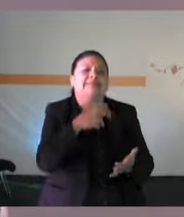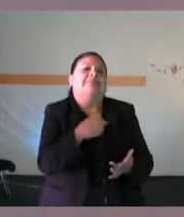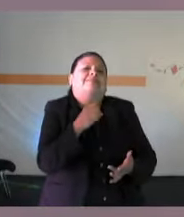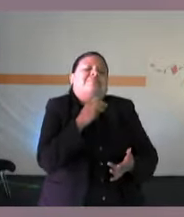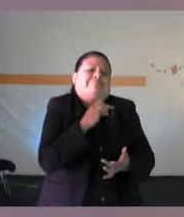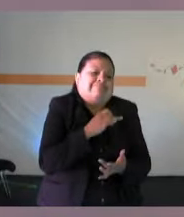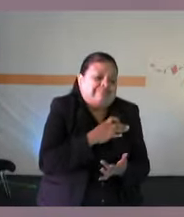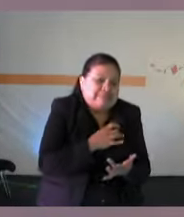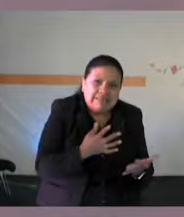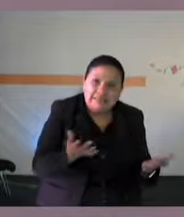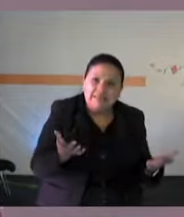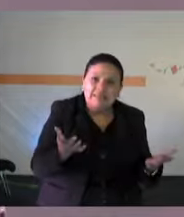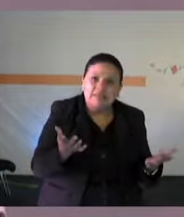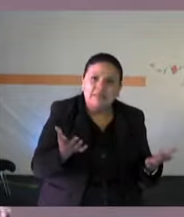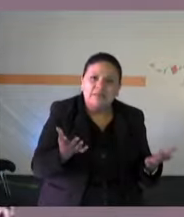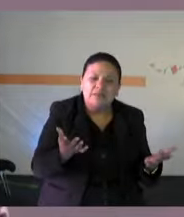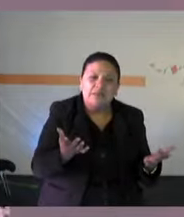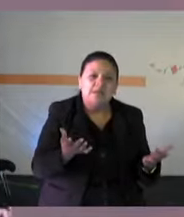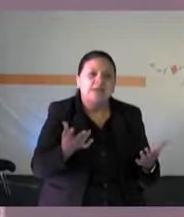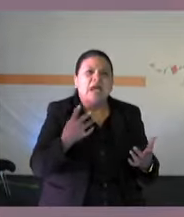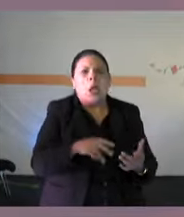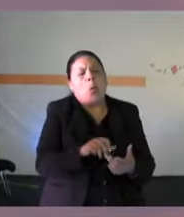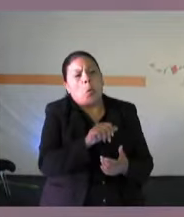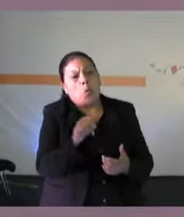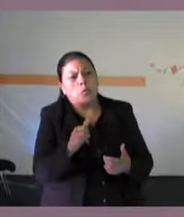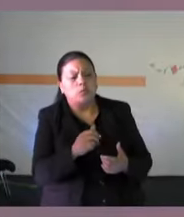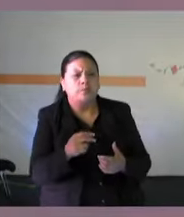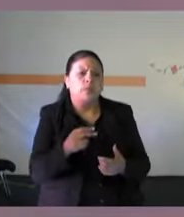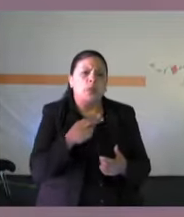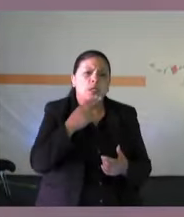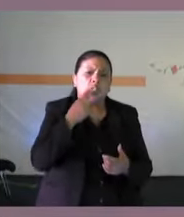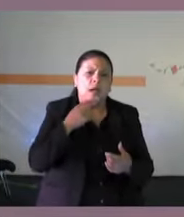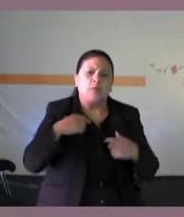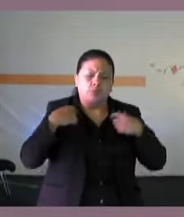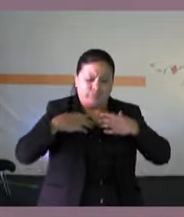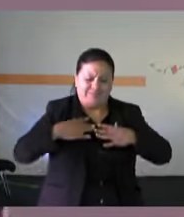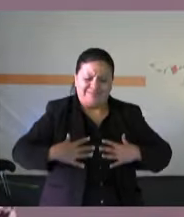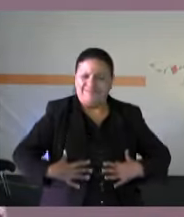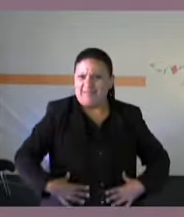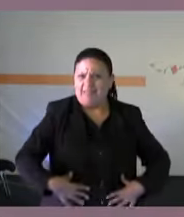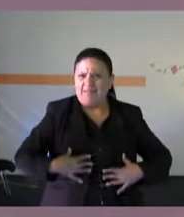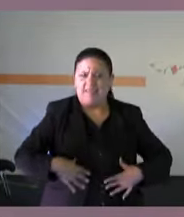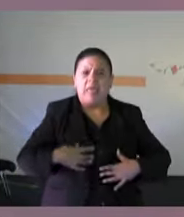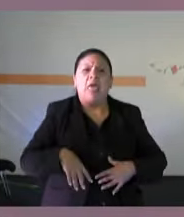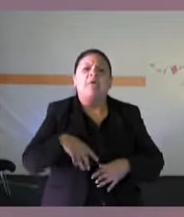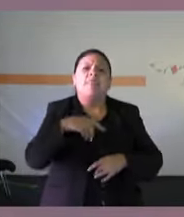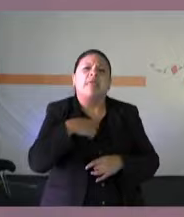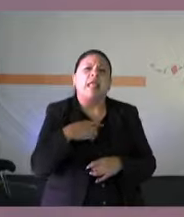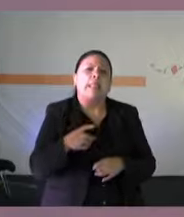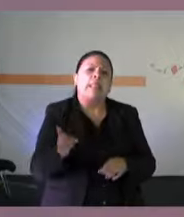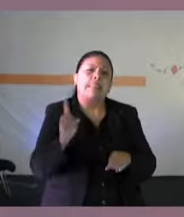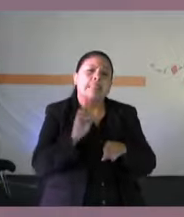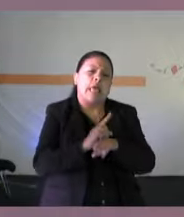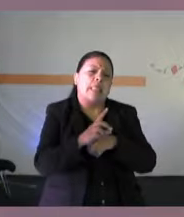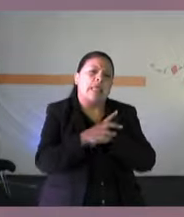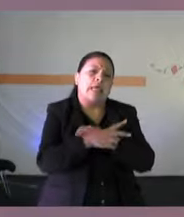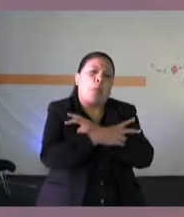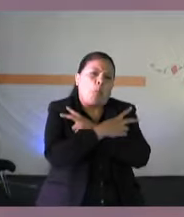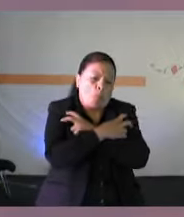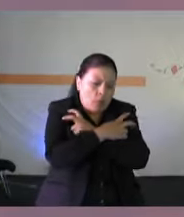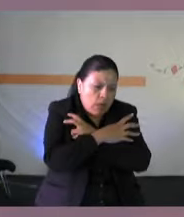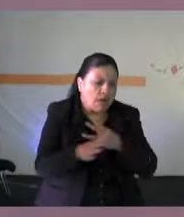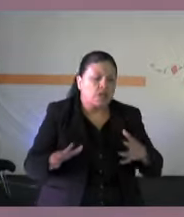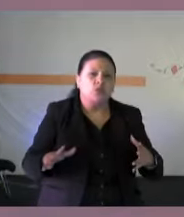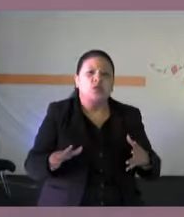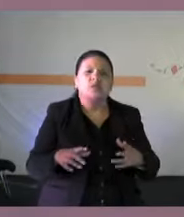nos gustan, usamos remeras, camisetas de Halloween y de Martes 13